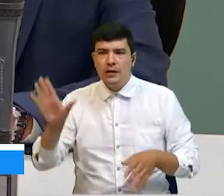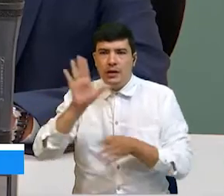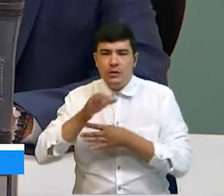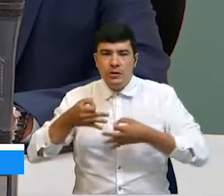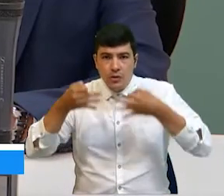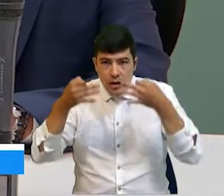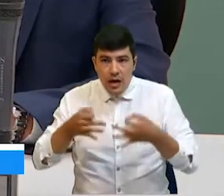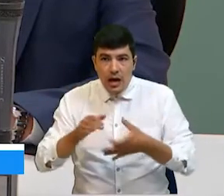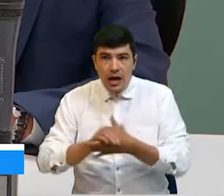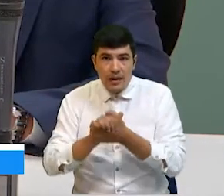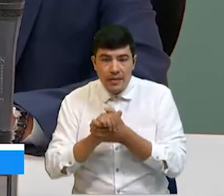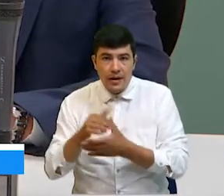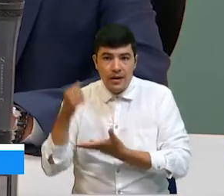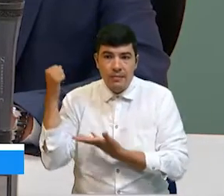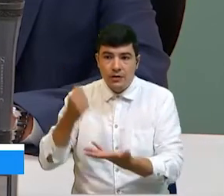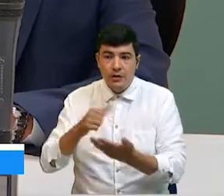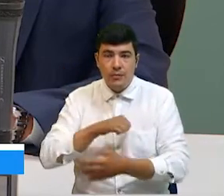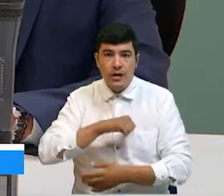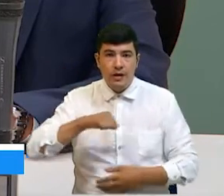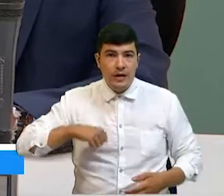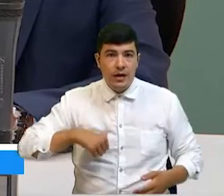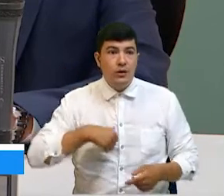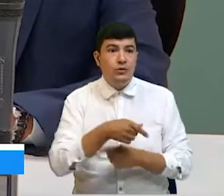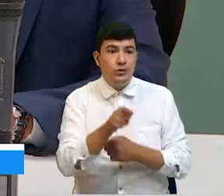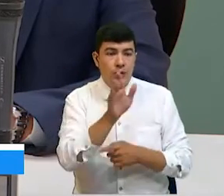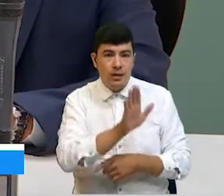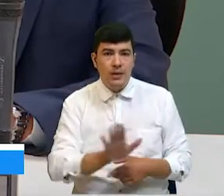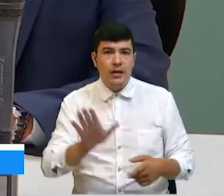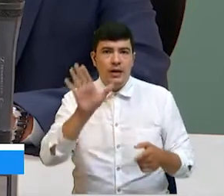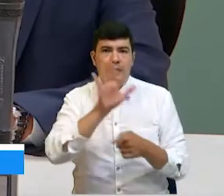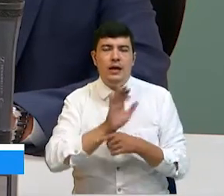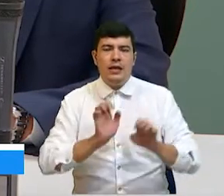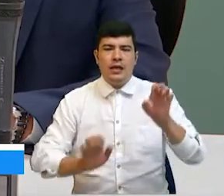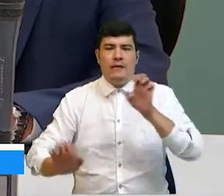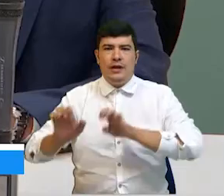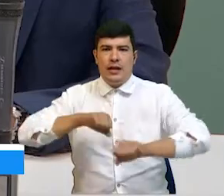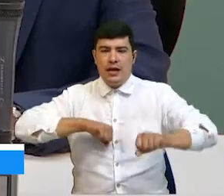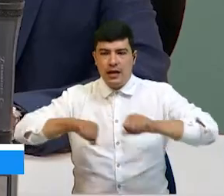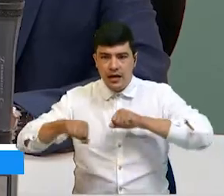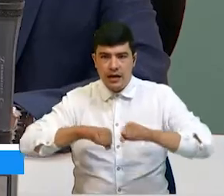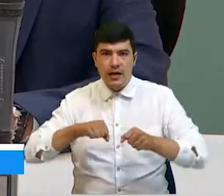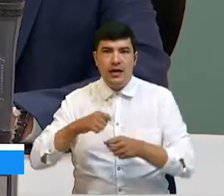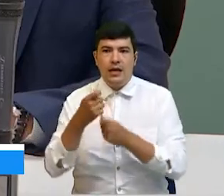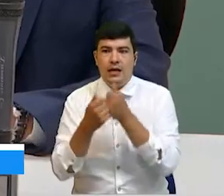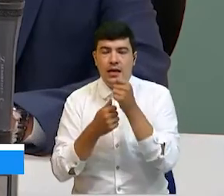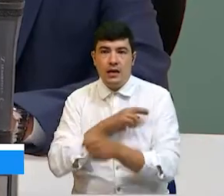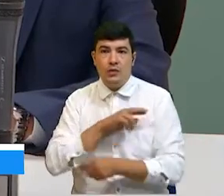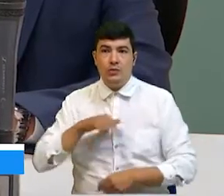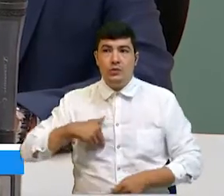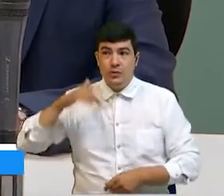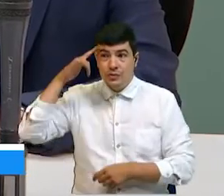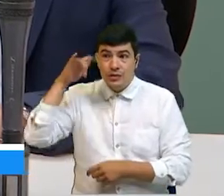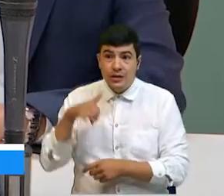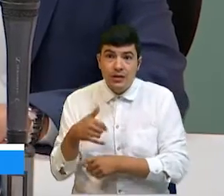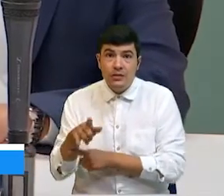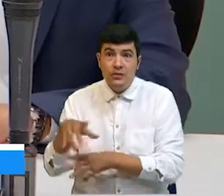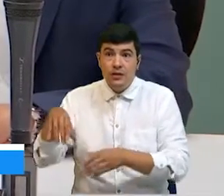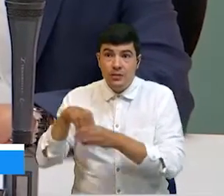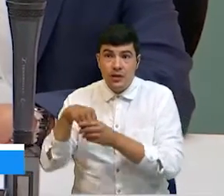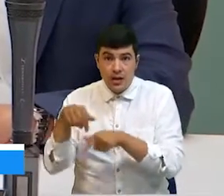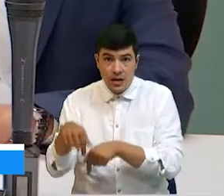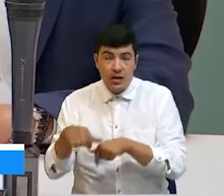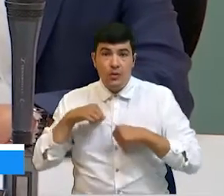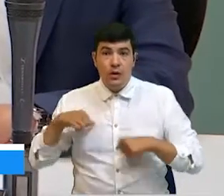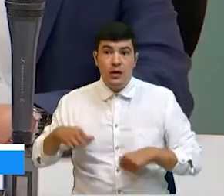departamento amigable para la inversión privada, un departamento donde se defienda la actividad económica, donde creemos que efectivamente eso hace parte del corazón